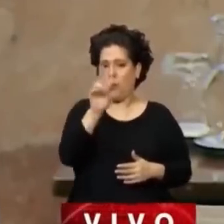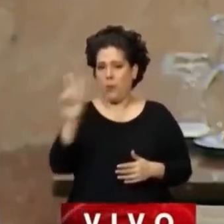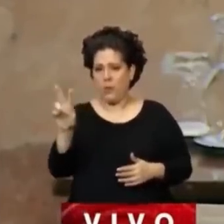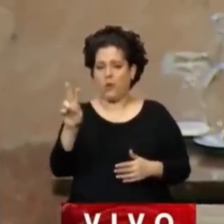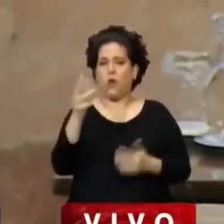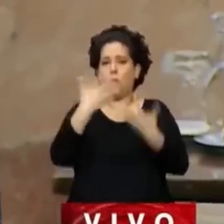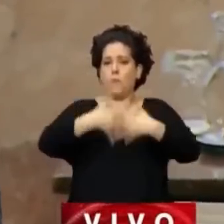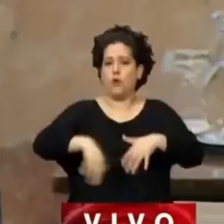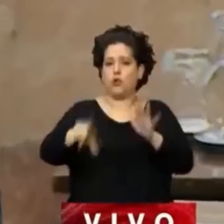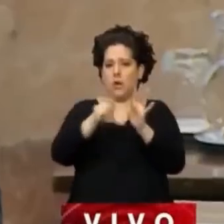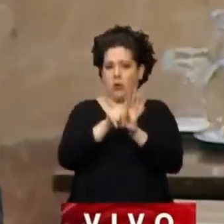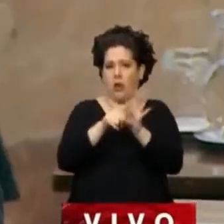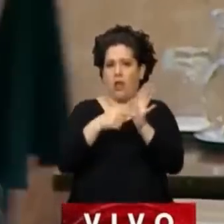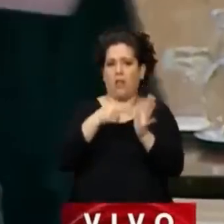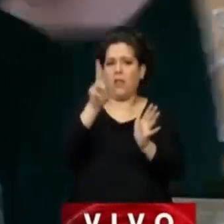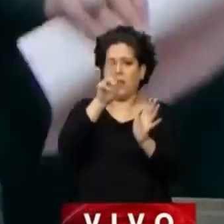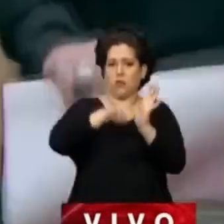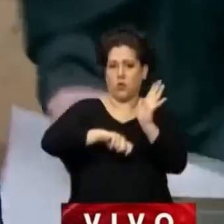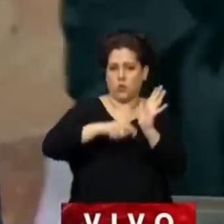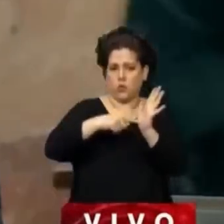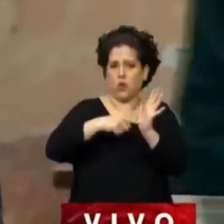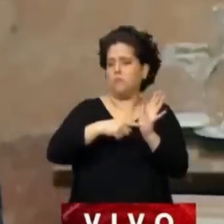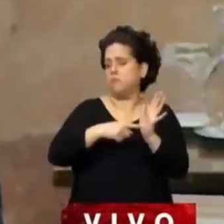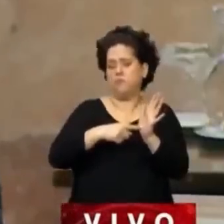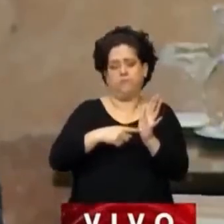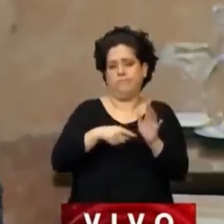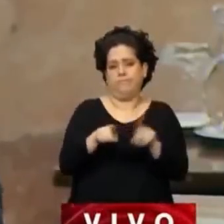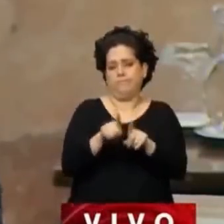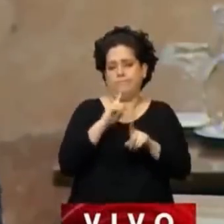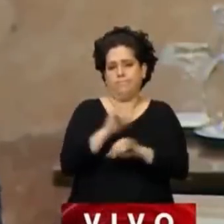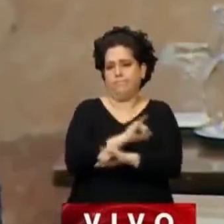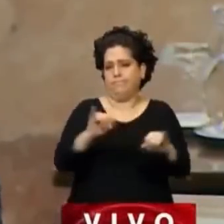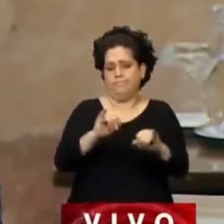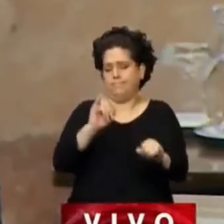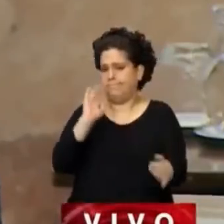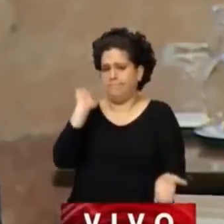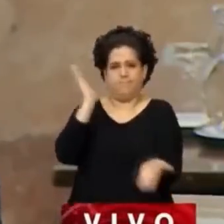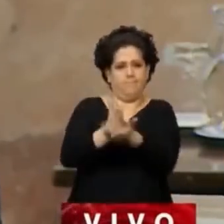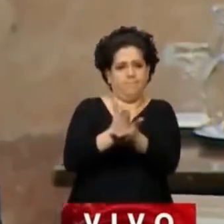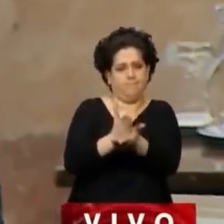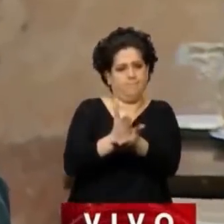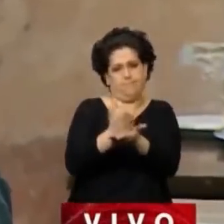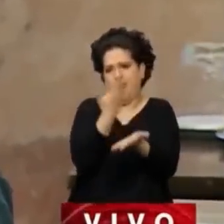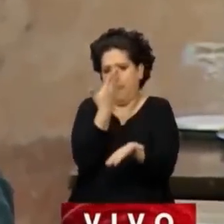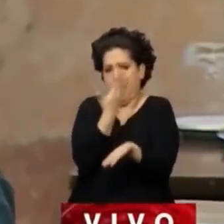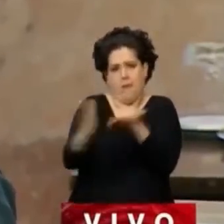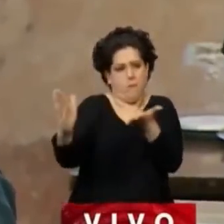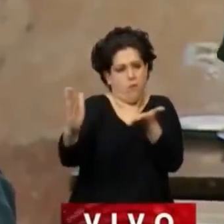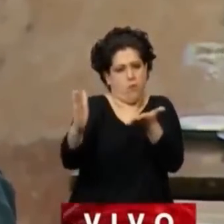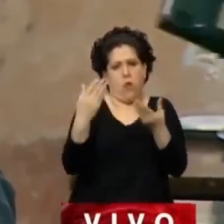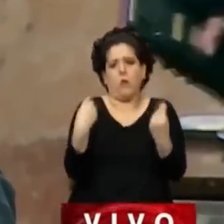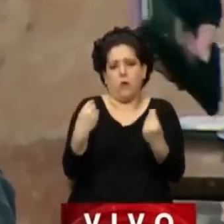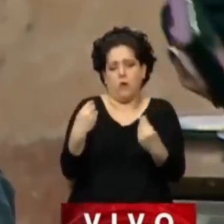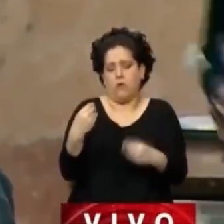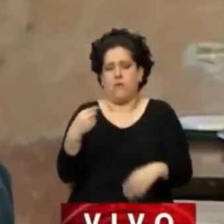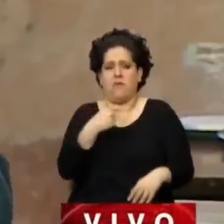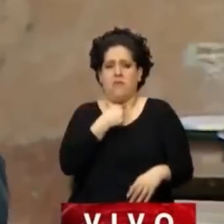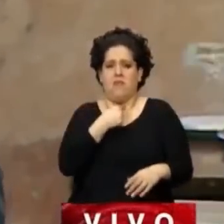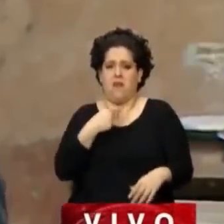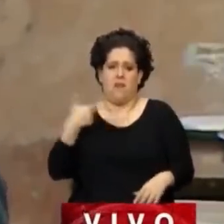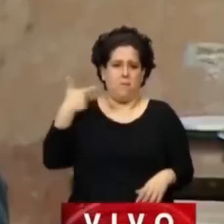resolución, expresar su más enérgica condena y repudio al intento de magnicidio cometido contra la actual